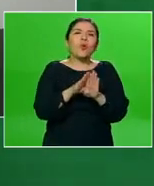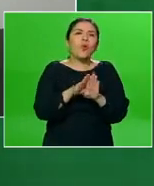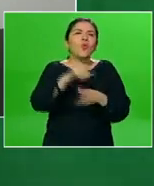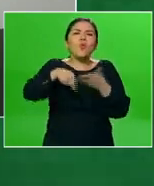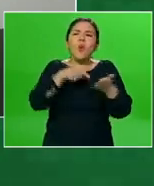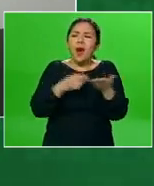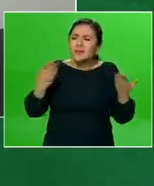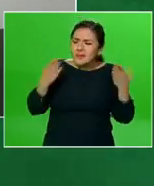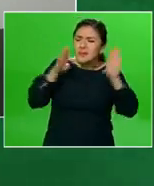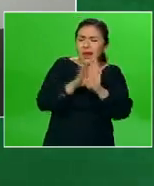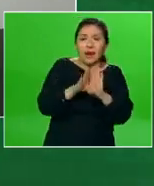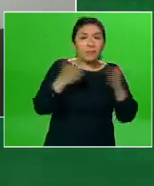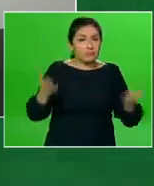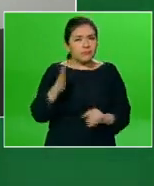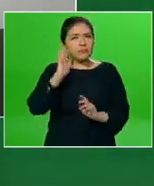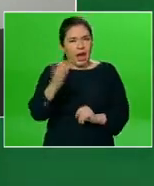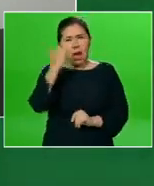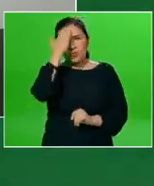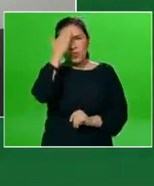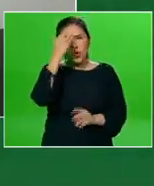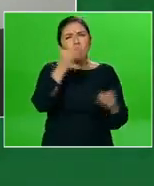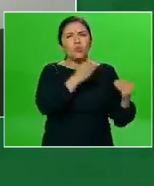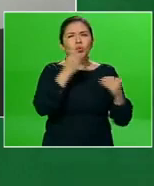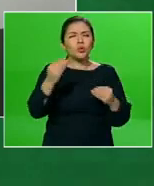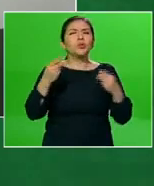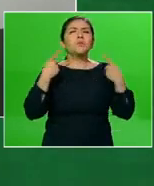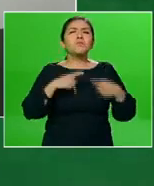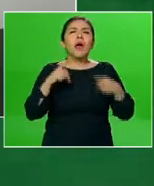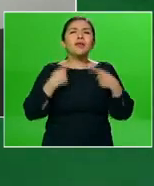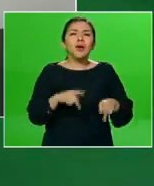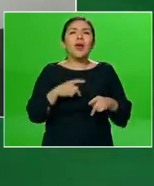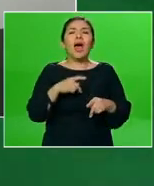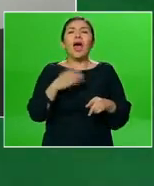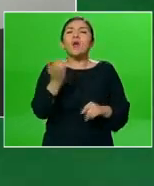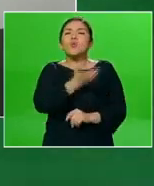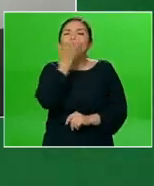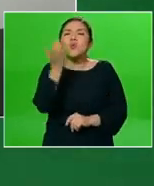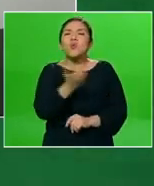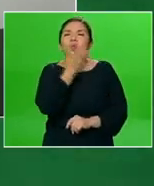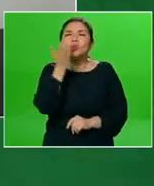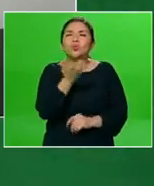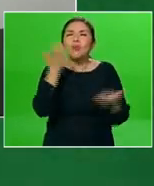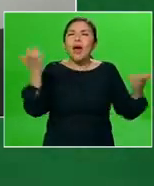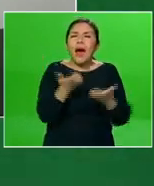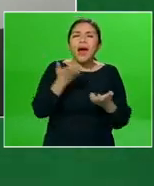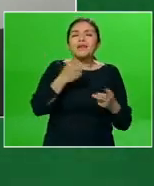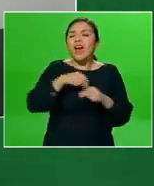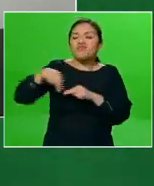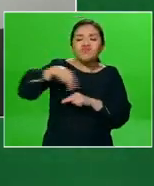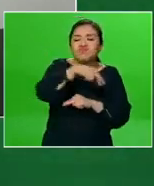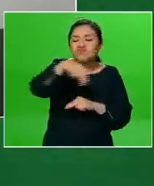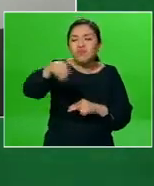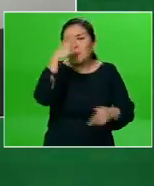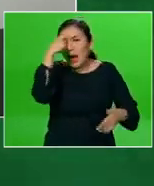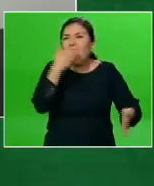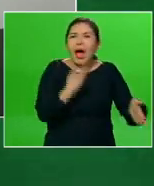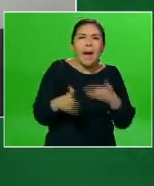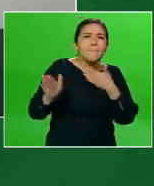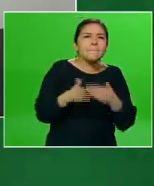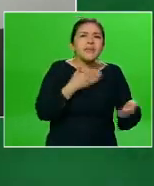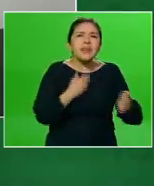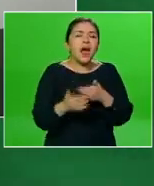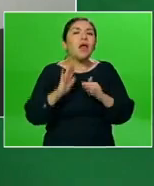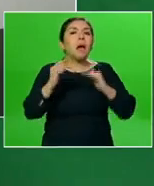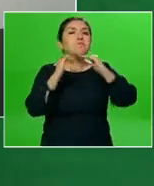pues sabemos que ha disminuido la cantidad de pasos que tenían diariamente las personas y eso